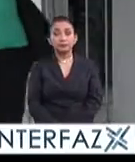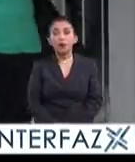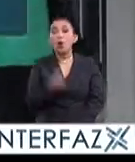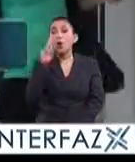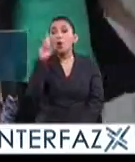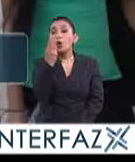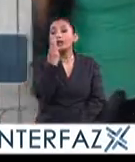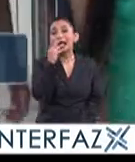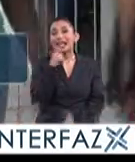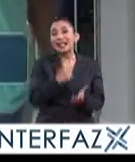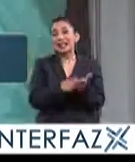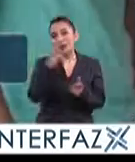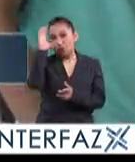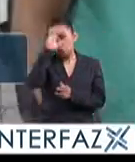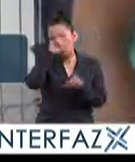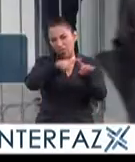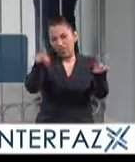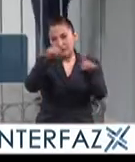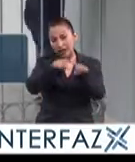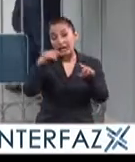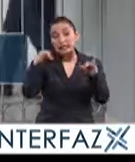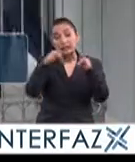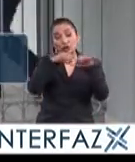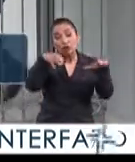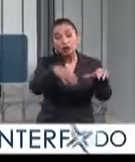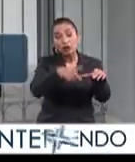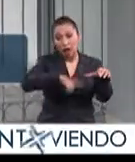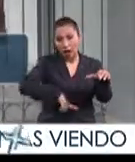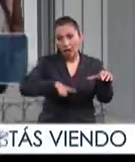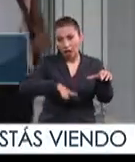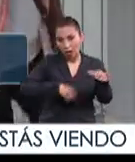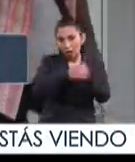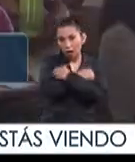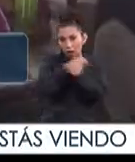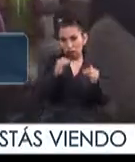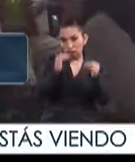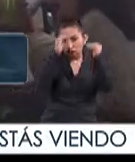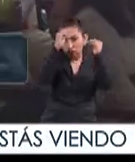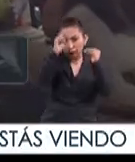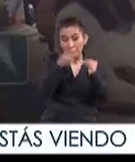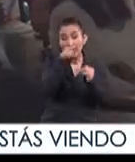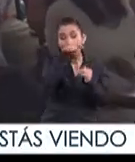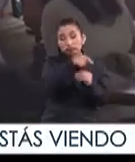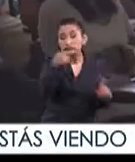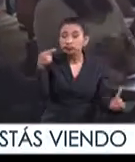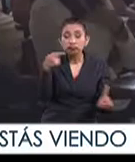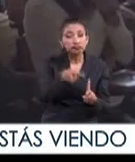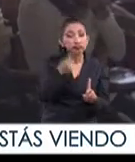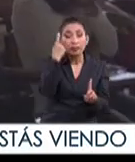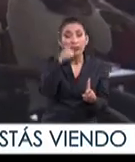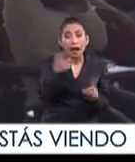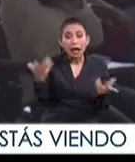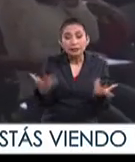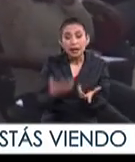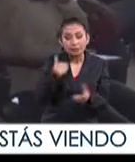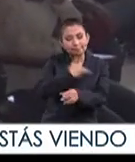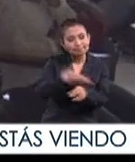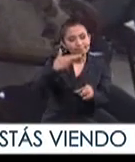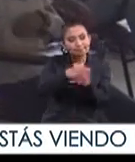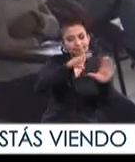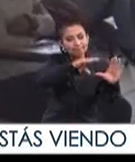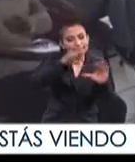Las universidades interculturales son instituciones públicas de educación superior que tienen como objetivo generar